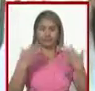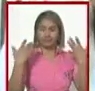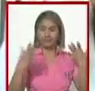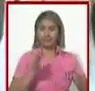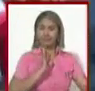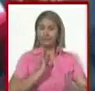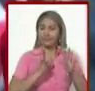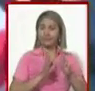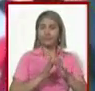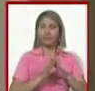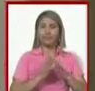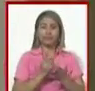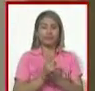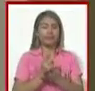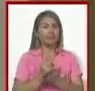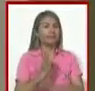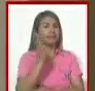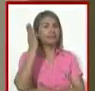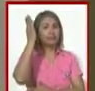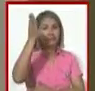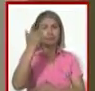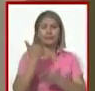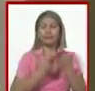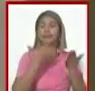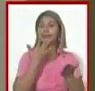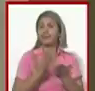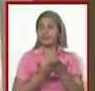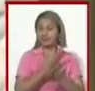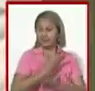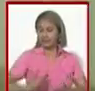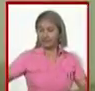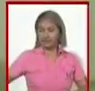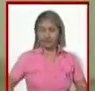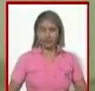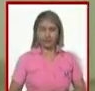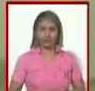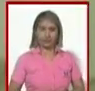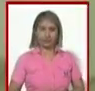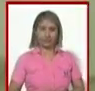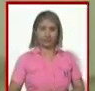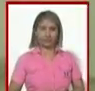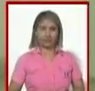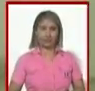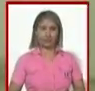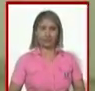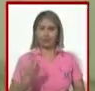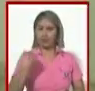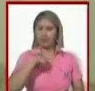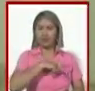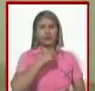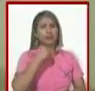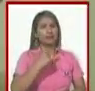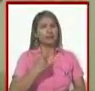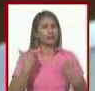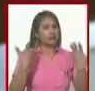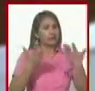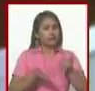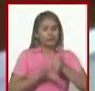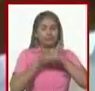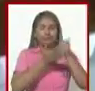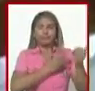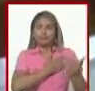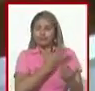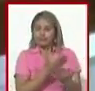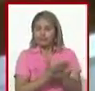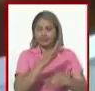estado conversando y debatiendo sobre el futuro de lo que ha propuesto el presidente de la República. Y nosotros estamos prestos a